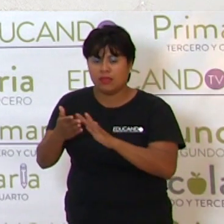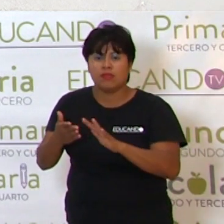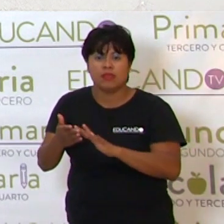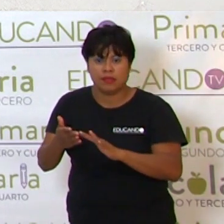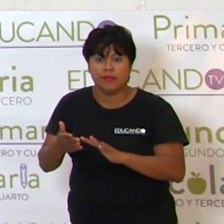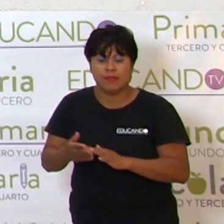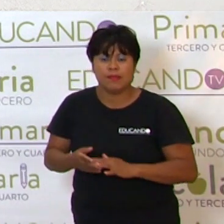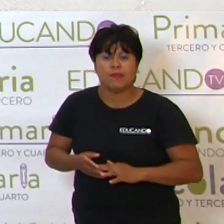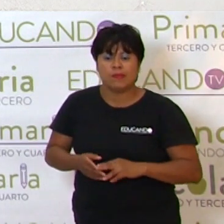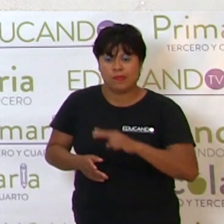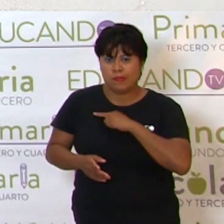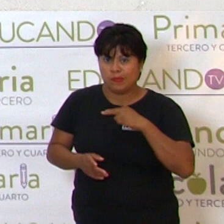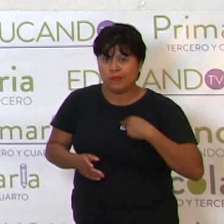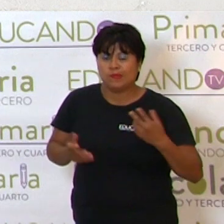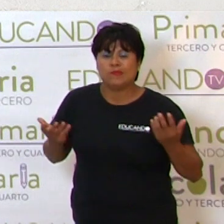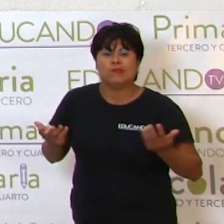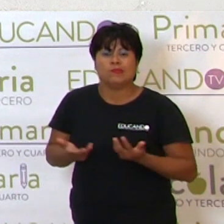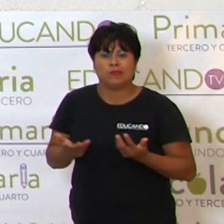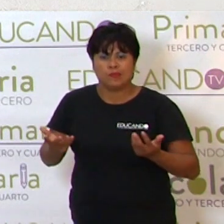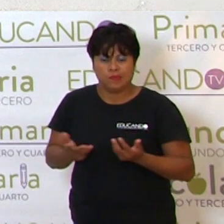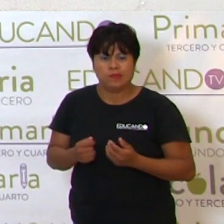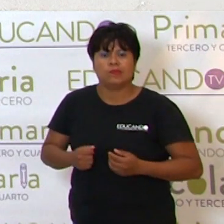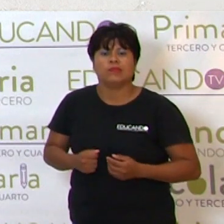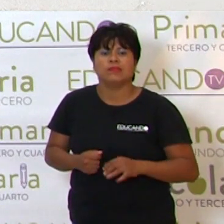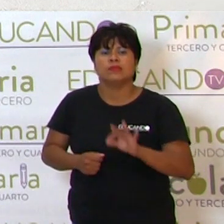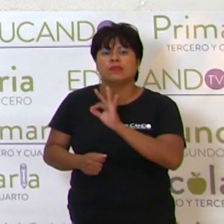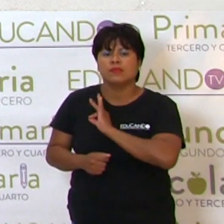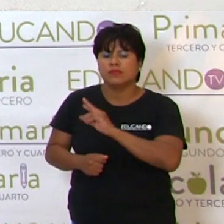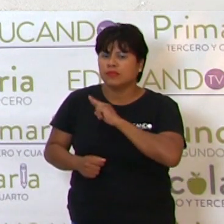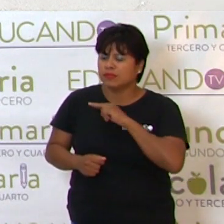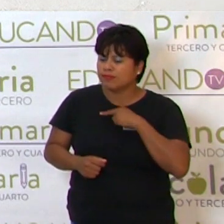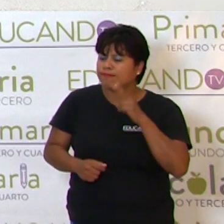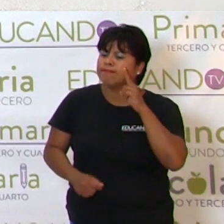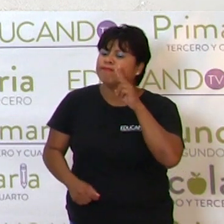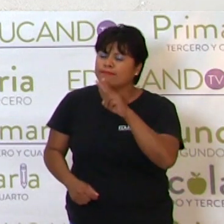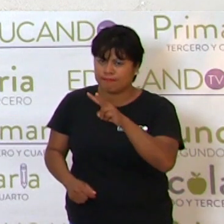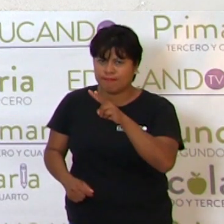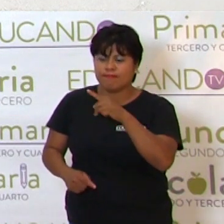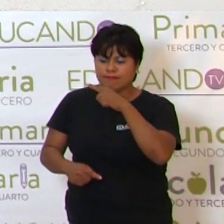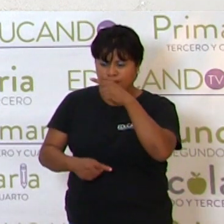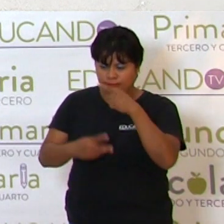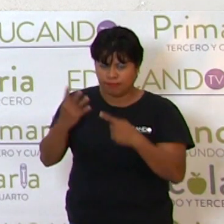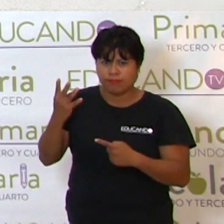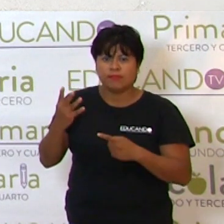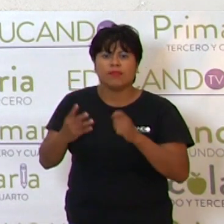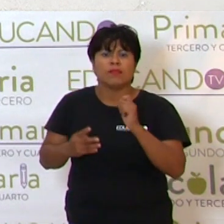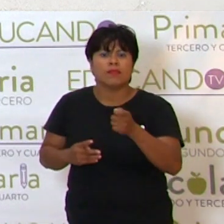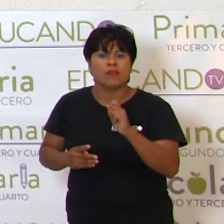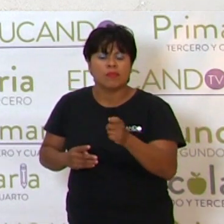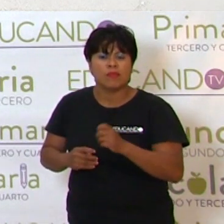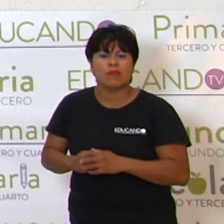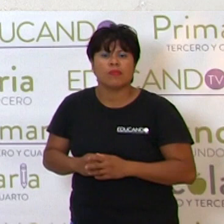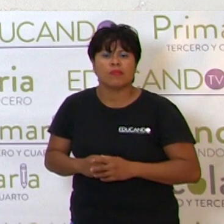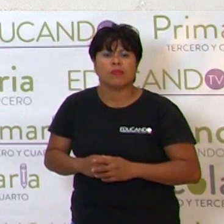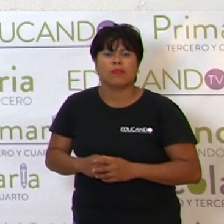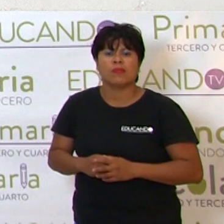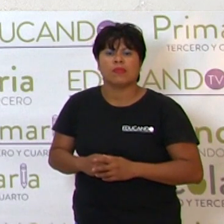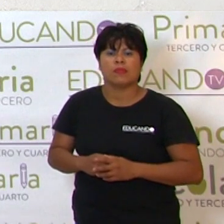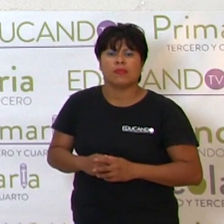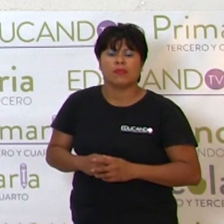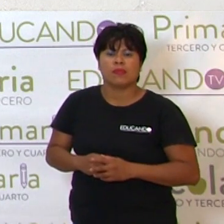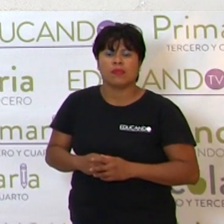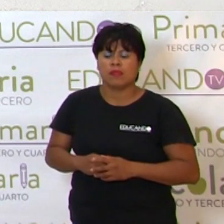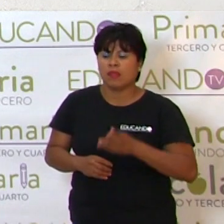que hicimos, pudimos inferir que los elementos prosódicos son